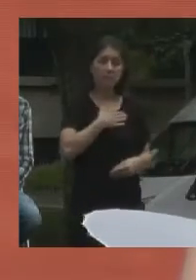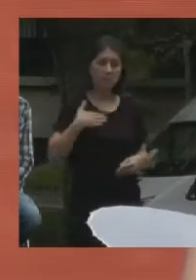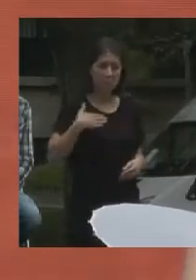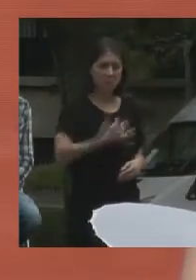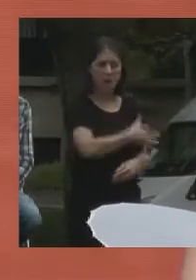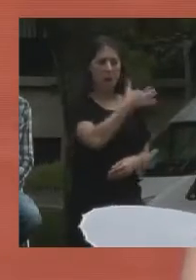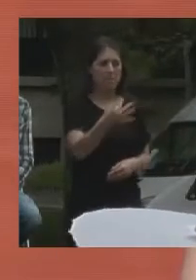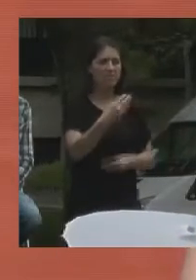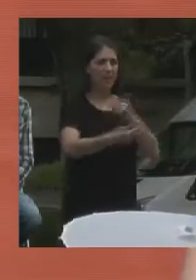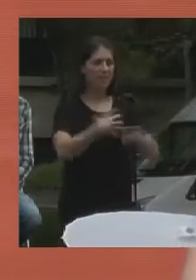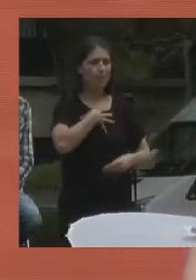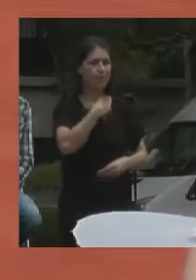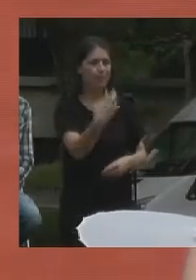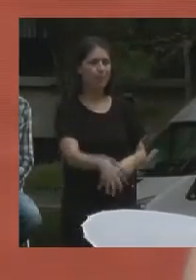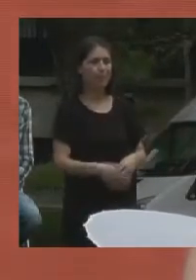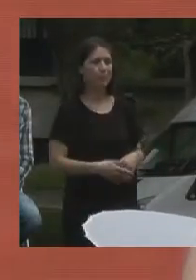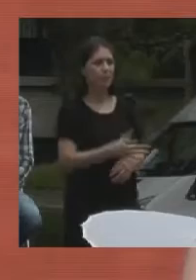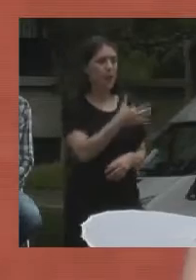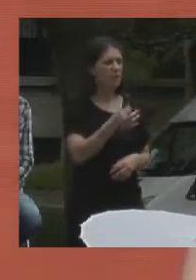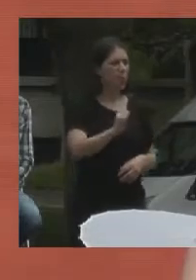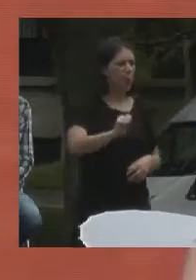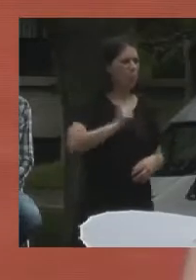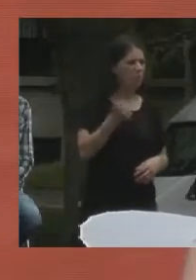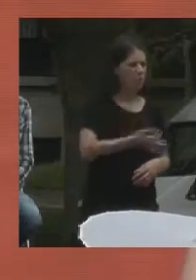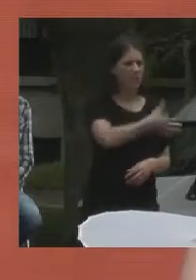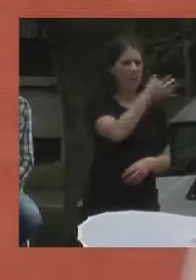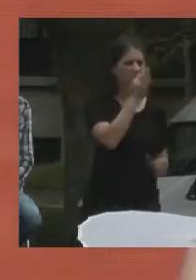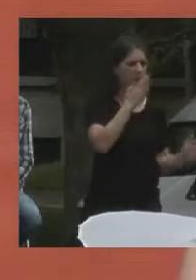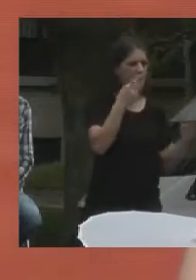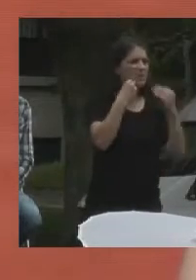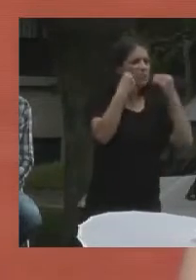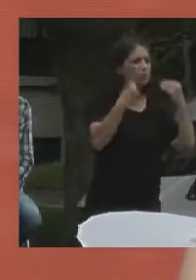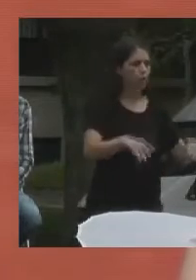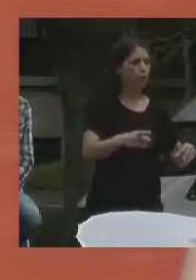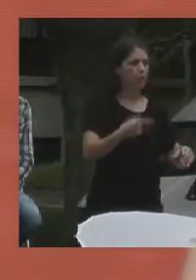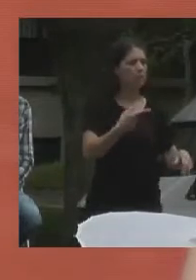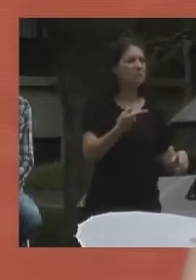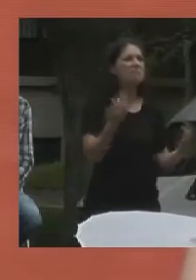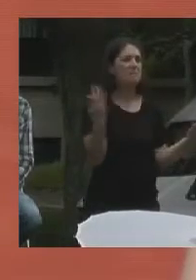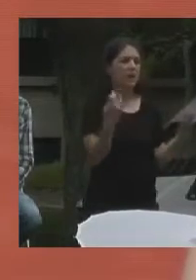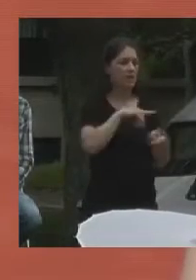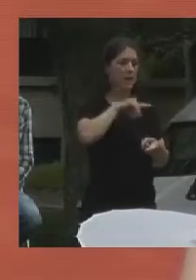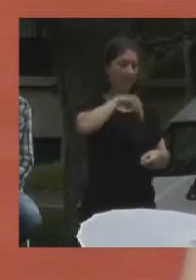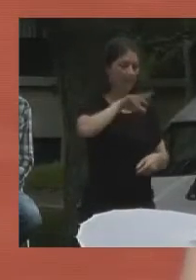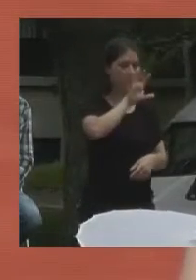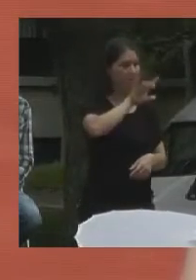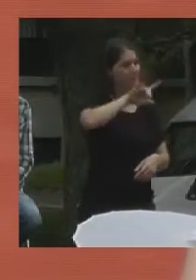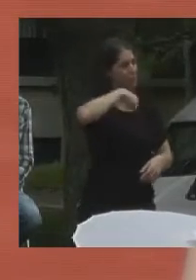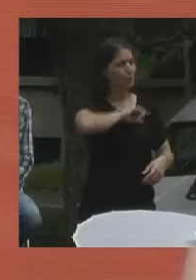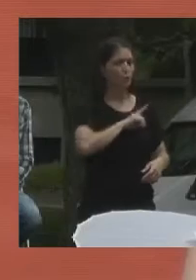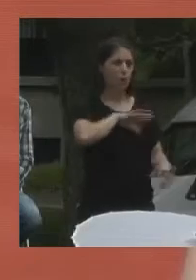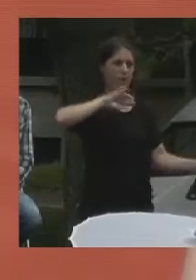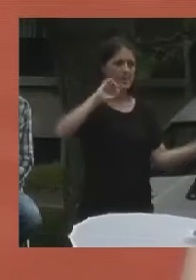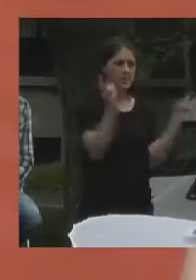e podemos facelo. É unha oportunidade, un momento histórico de cambio no noso país.